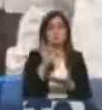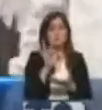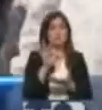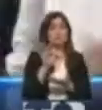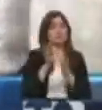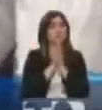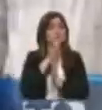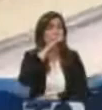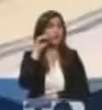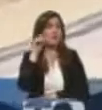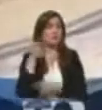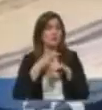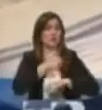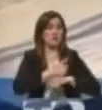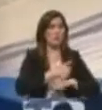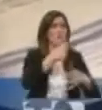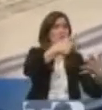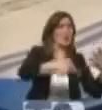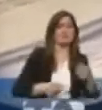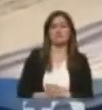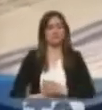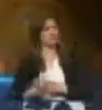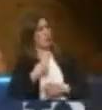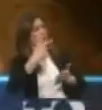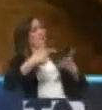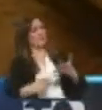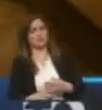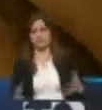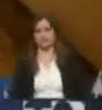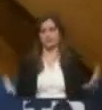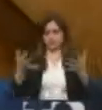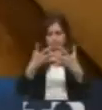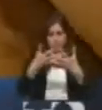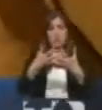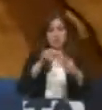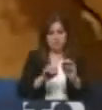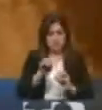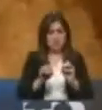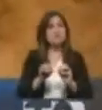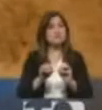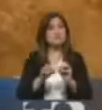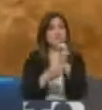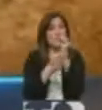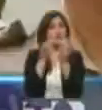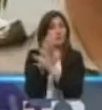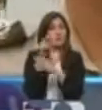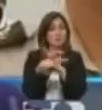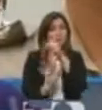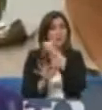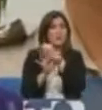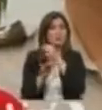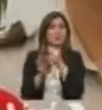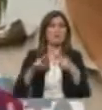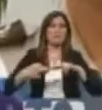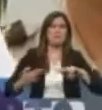Nebot y los pedidos de otras autoridades. Dos temas esenciales apuntarán a cambiar: la entrega de grilletes indiscriminada. Hay que hacer